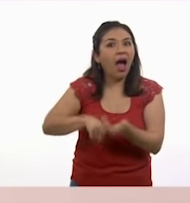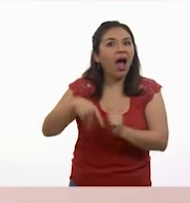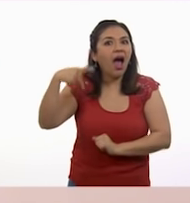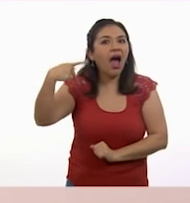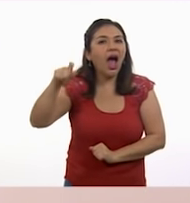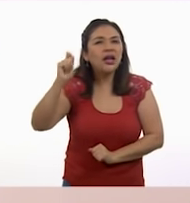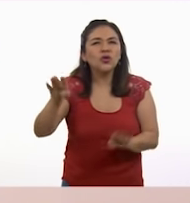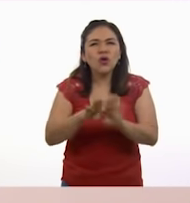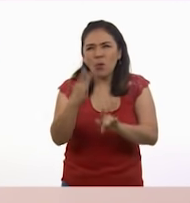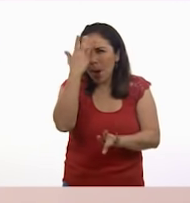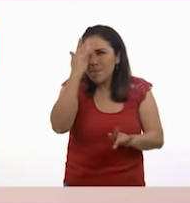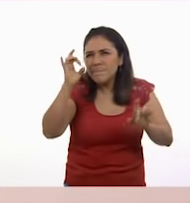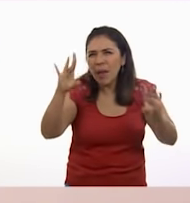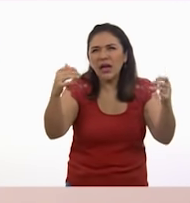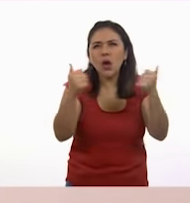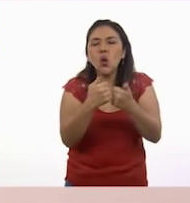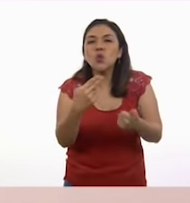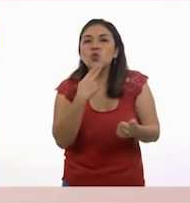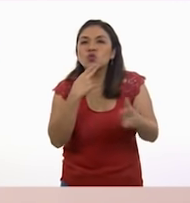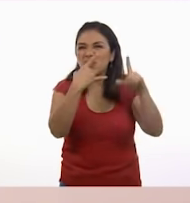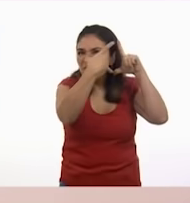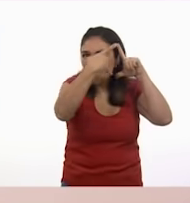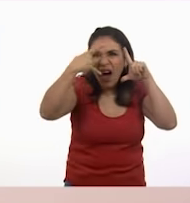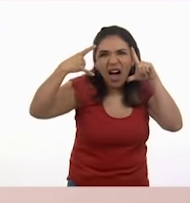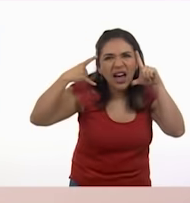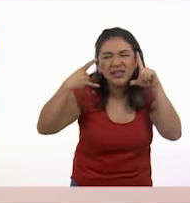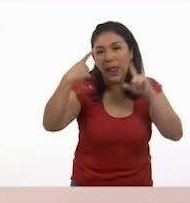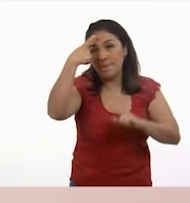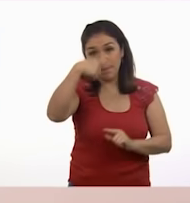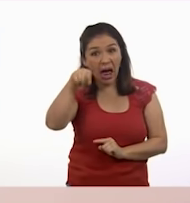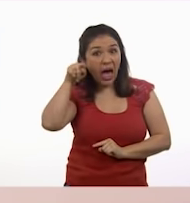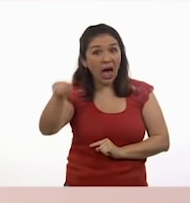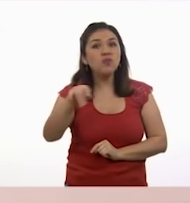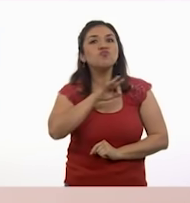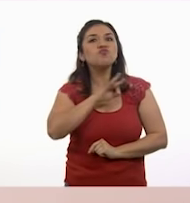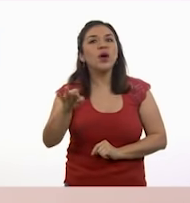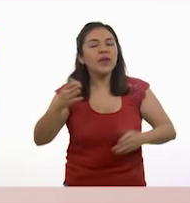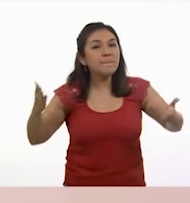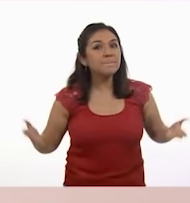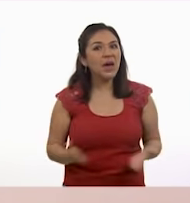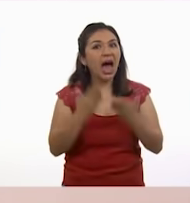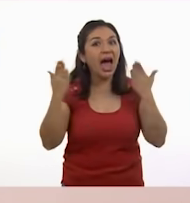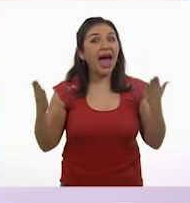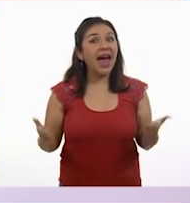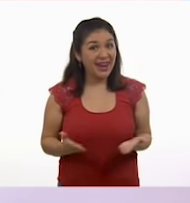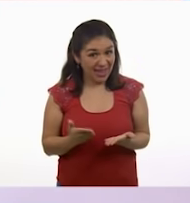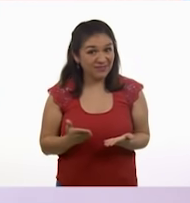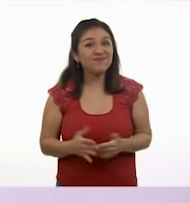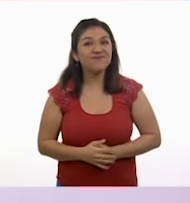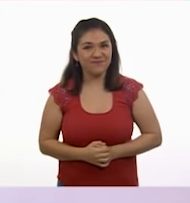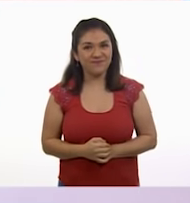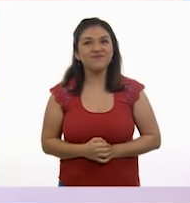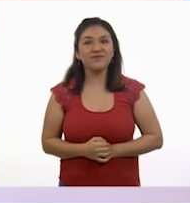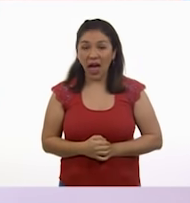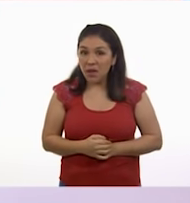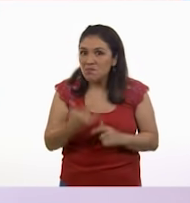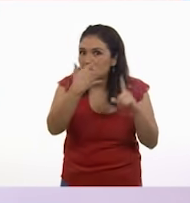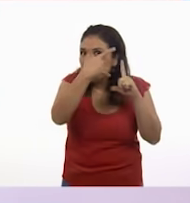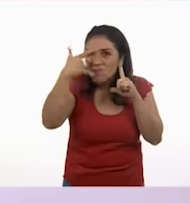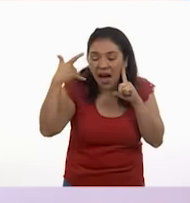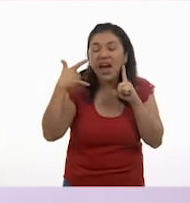esta magia de utilizar sus máscaras para poder danzar a máscara